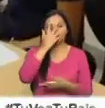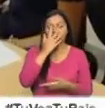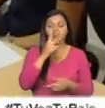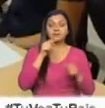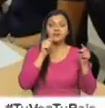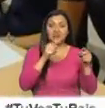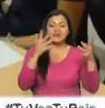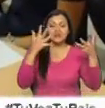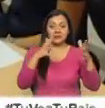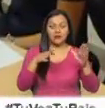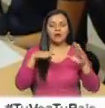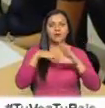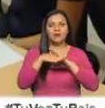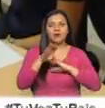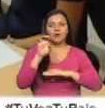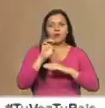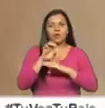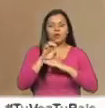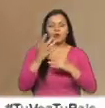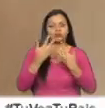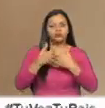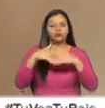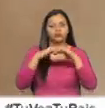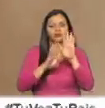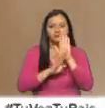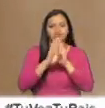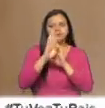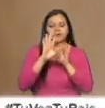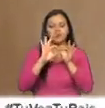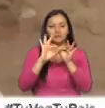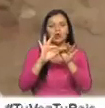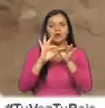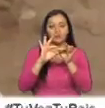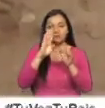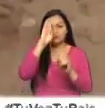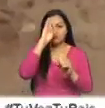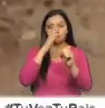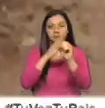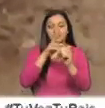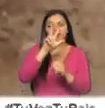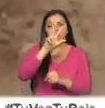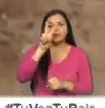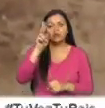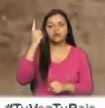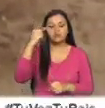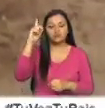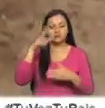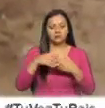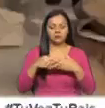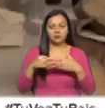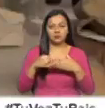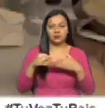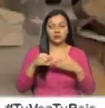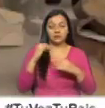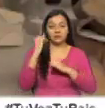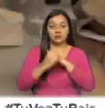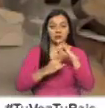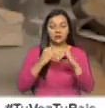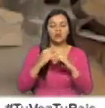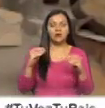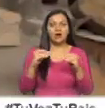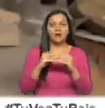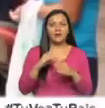esta manera, Banecuador sobrepasa ya su meta de colocar 32 millones de dólares a escala nacional